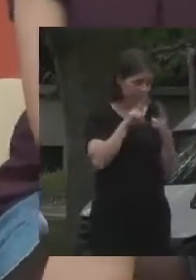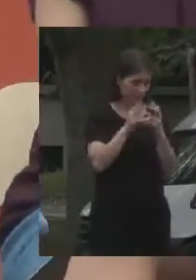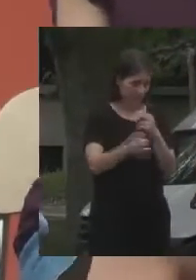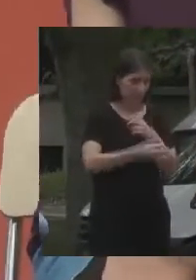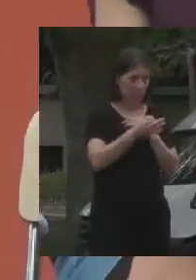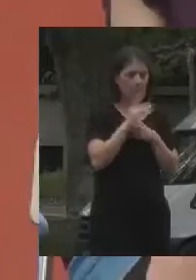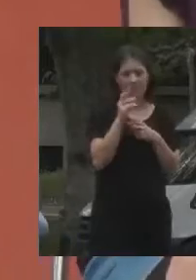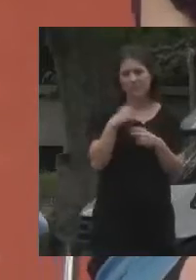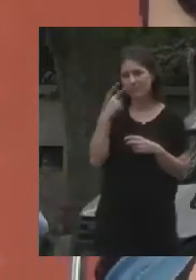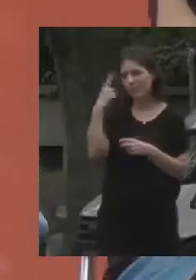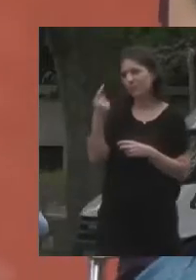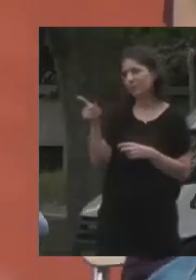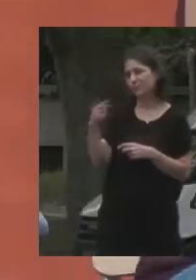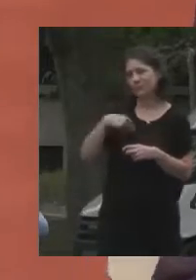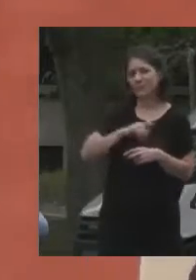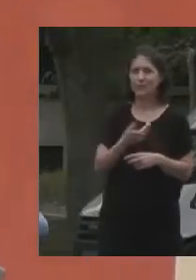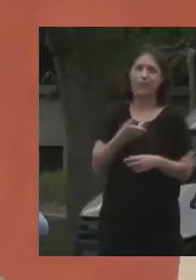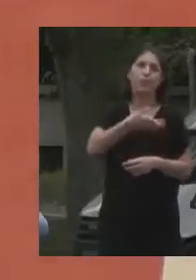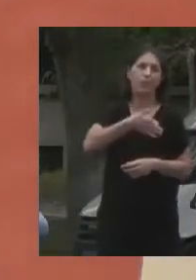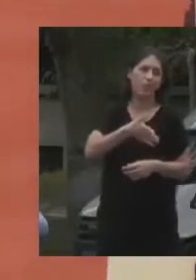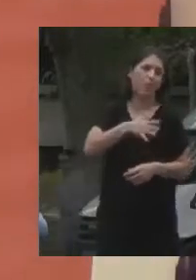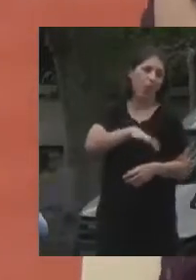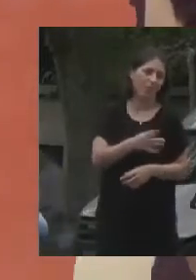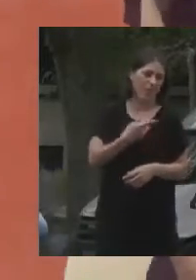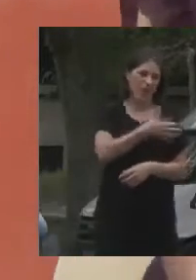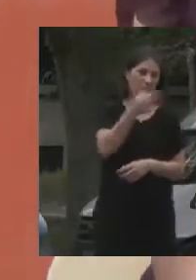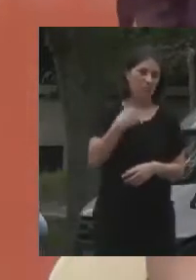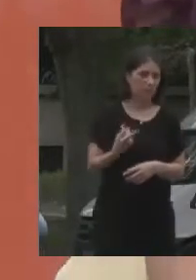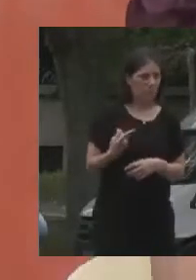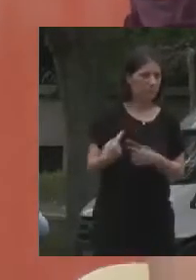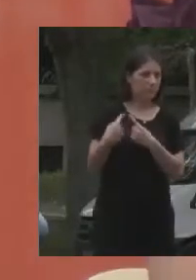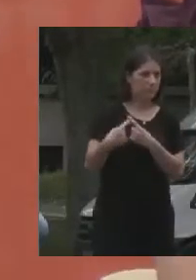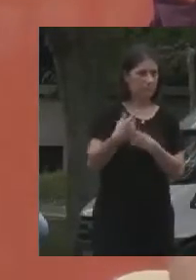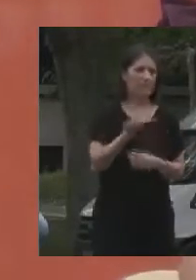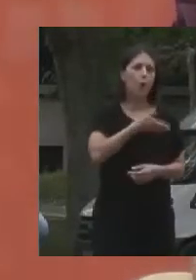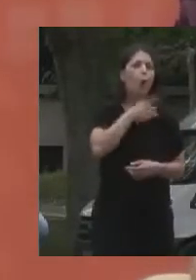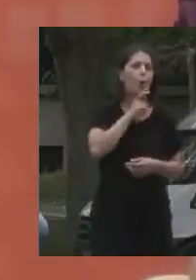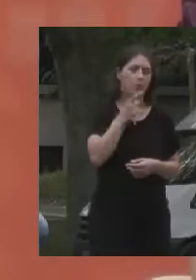David, ti xa sabes onde estamos e como nos tratan. Moitas gracias.